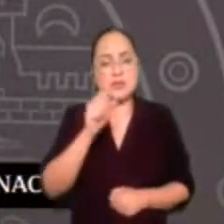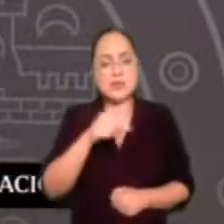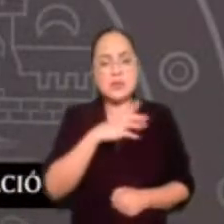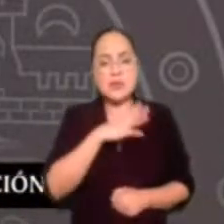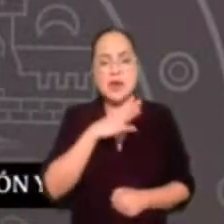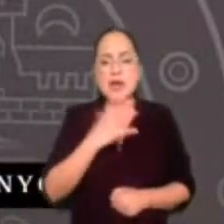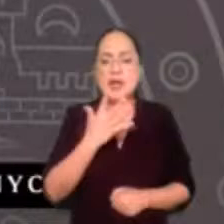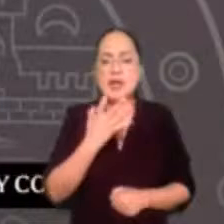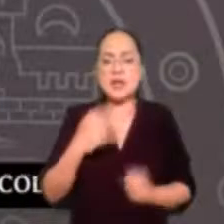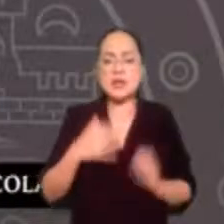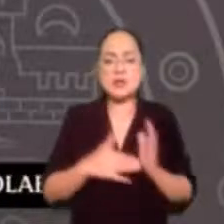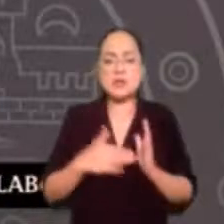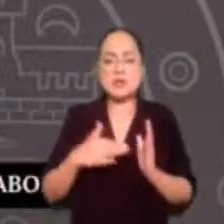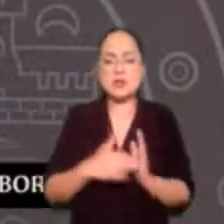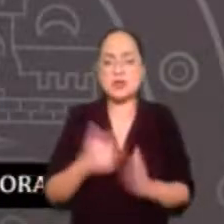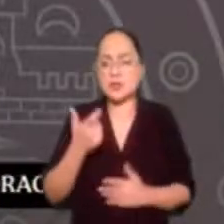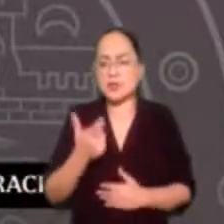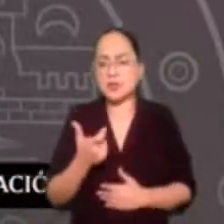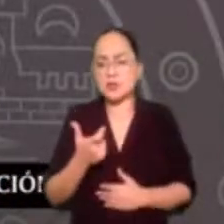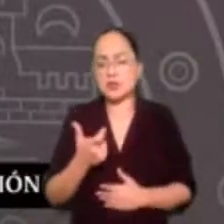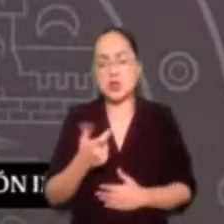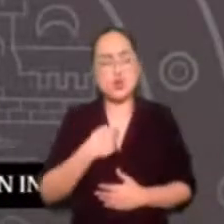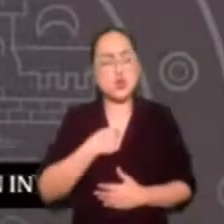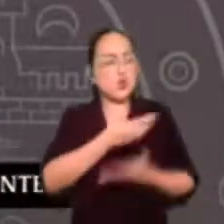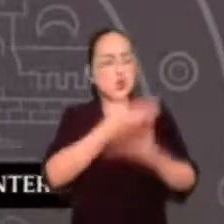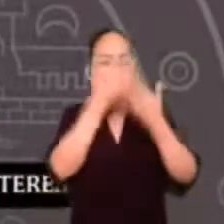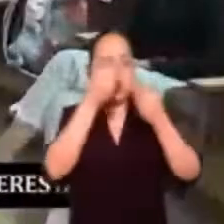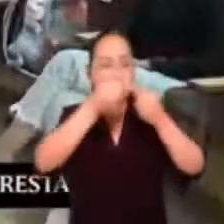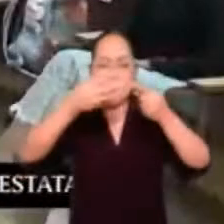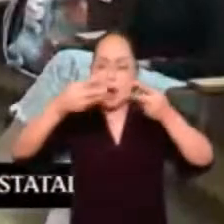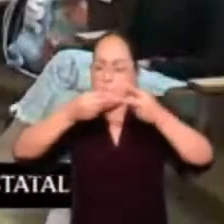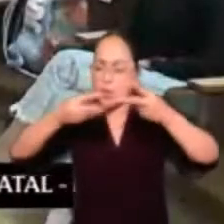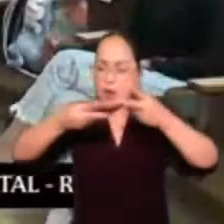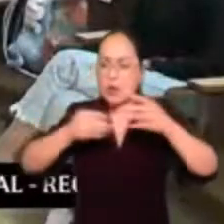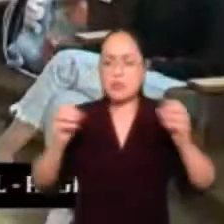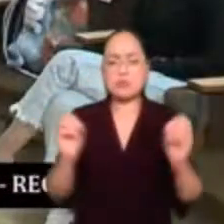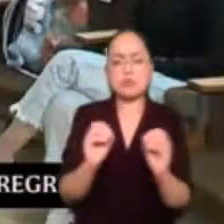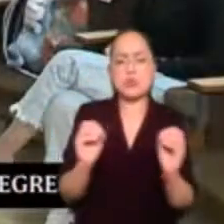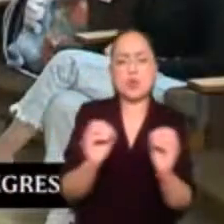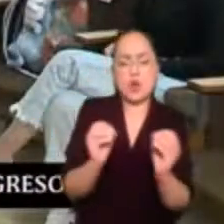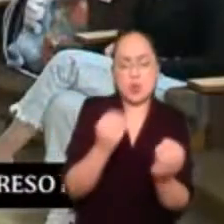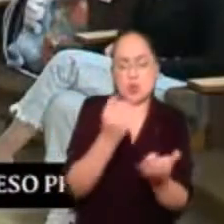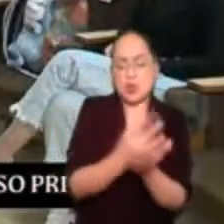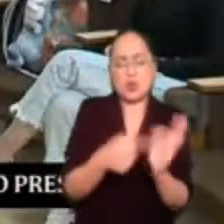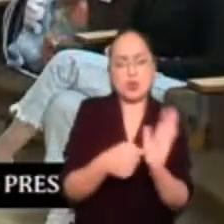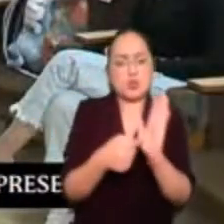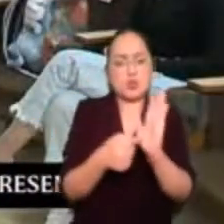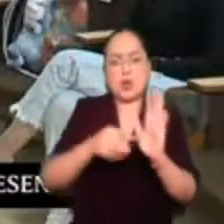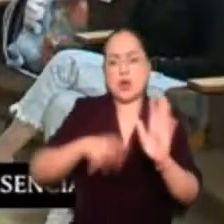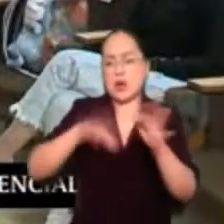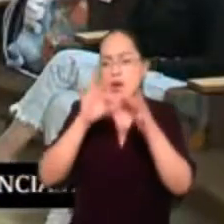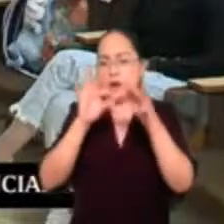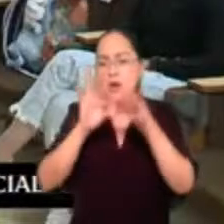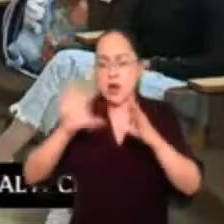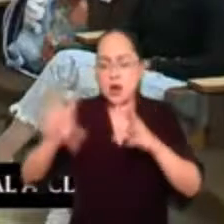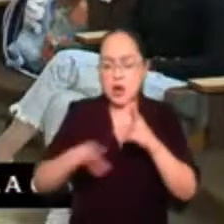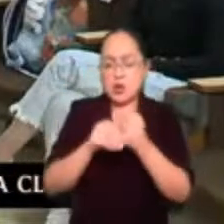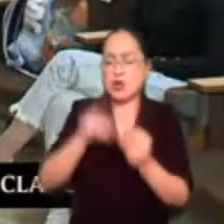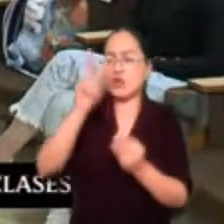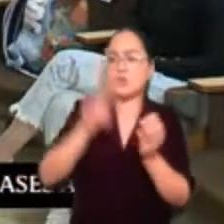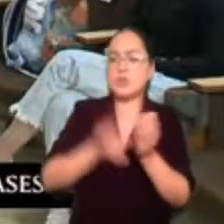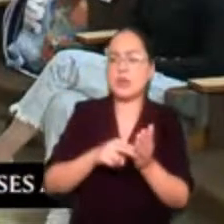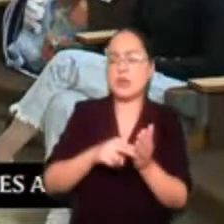No lo tengo desglosado, No lo tengo desglosado. Lo que hay aquí es lo que ya les dije. En total son 2,000 y tantos millones de pesos.